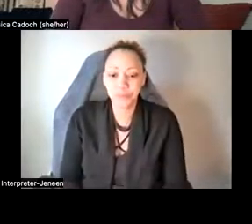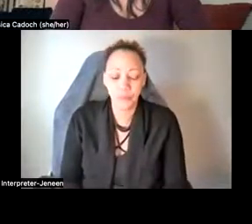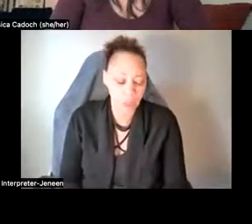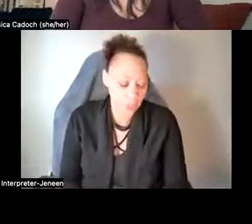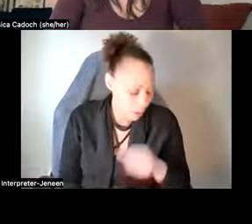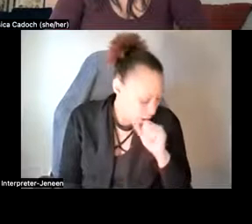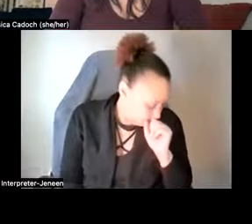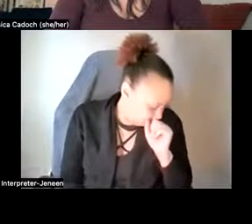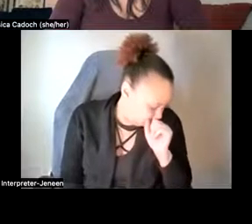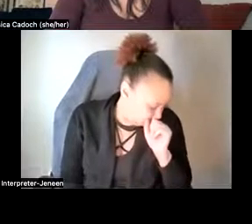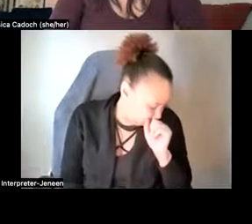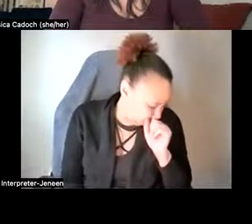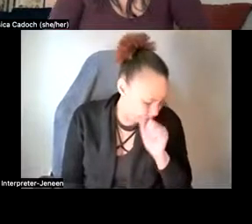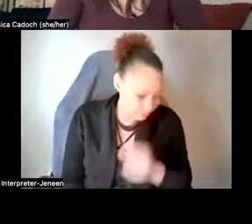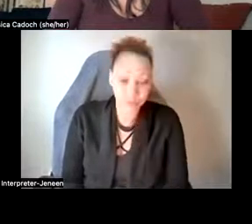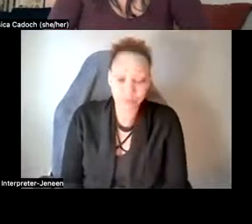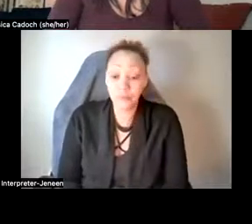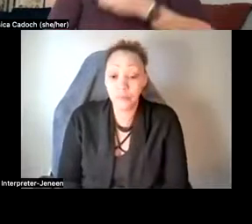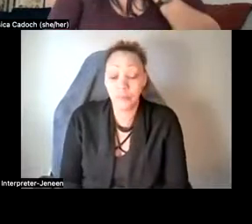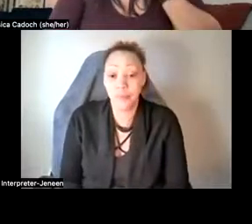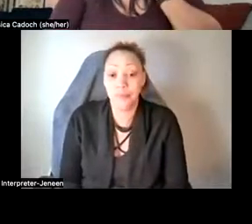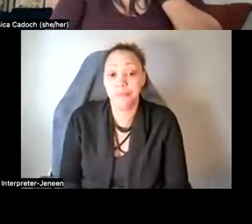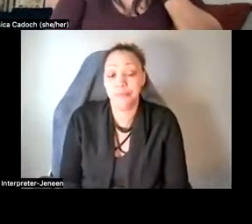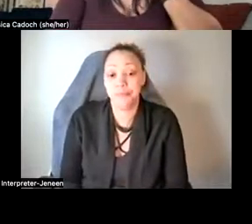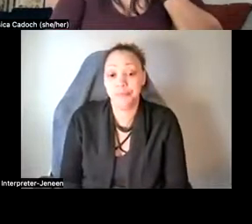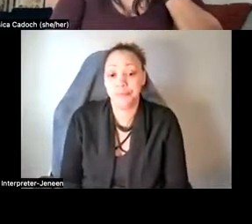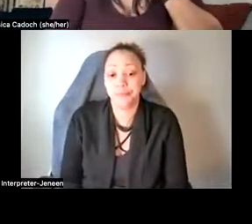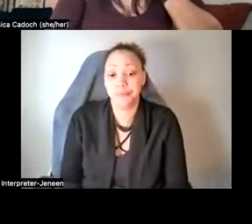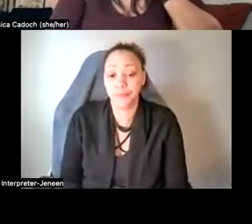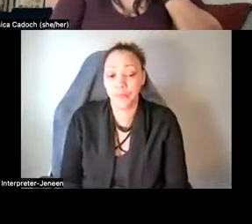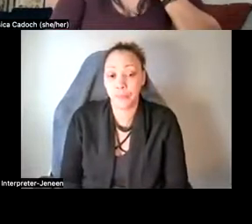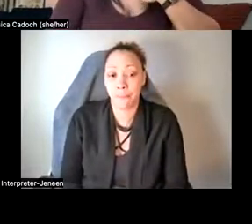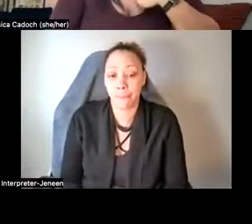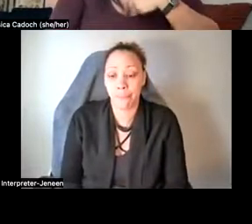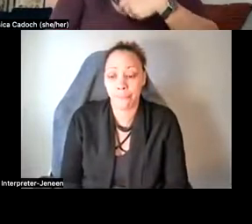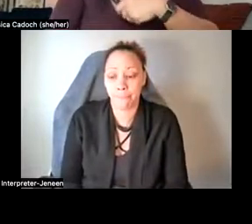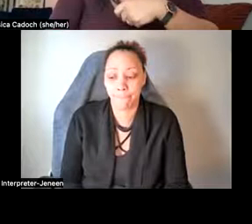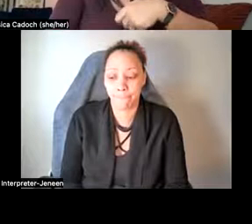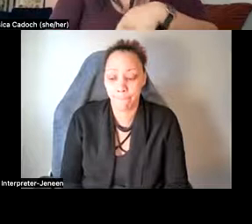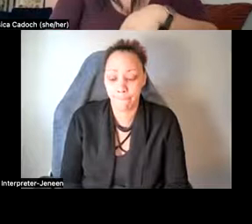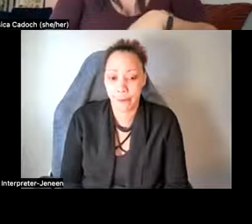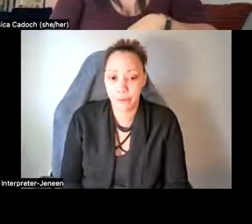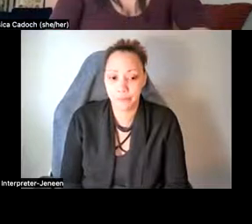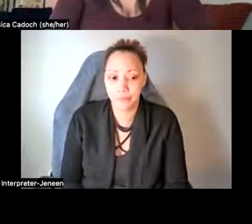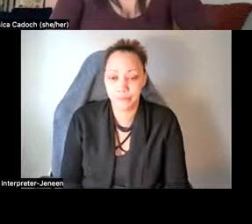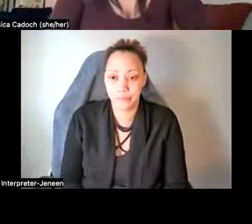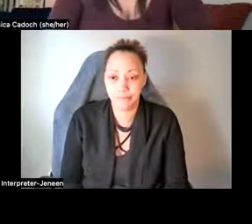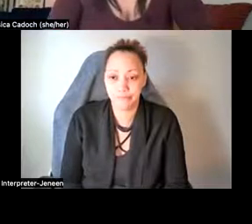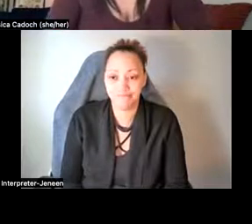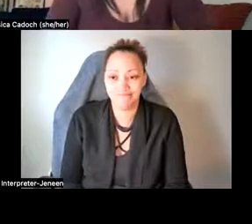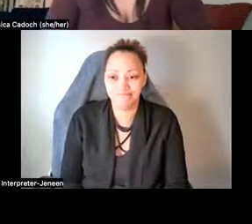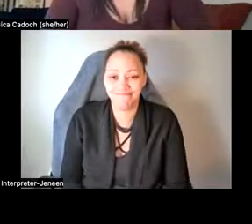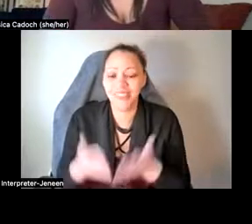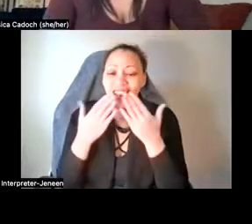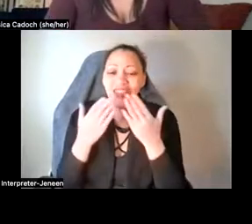el interpreter. Um, okay, las instrucciones están en el chat también. Okay. Thank you,